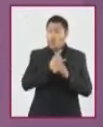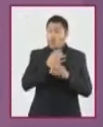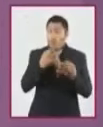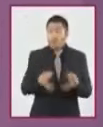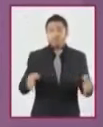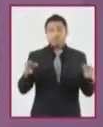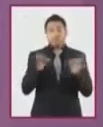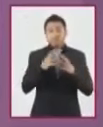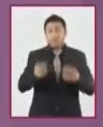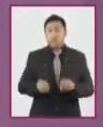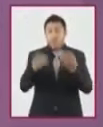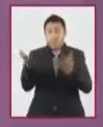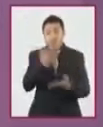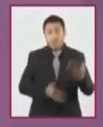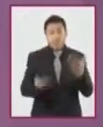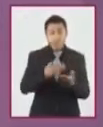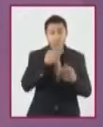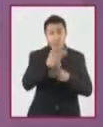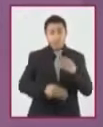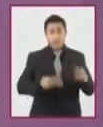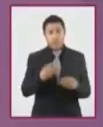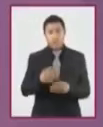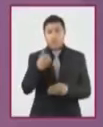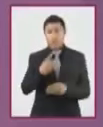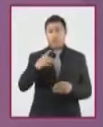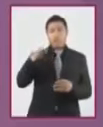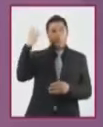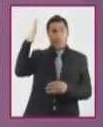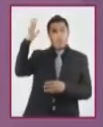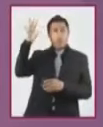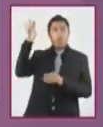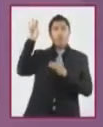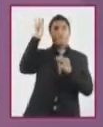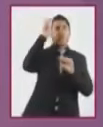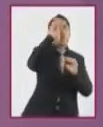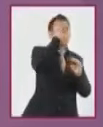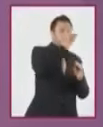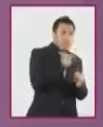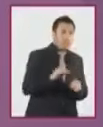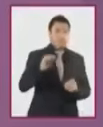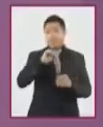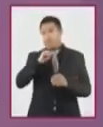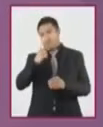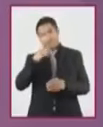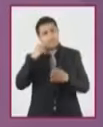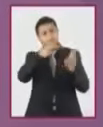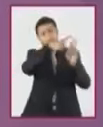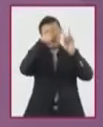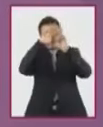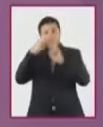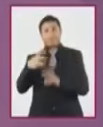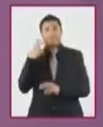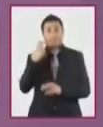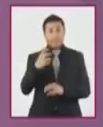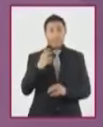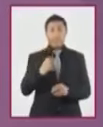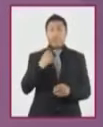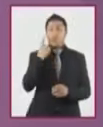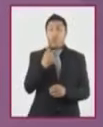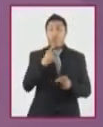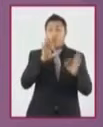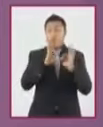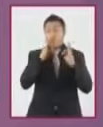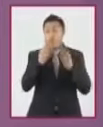que observaban, y uno de ellos fue el aparente movimiento del Sol y otros astros. Esta observación fue motivo de uno de los sistemas